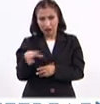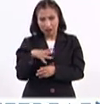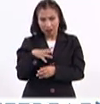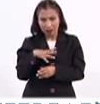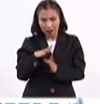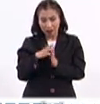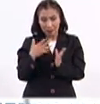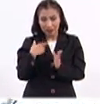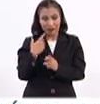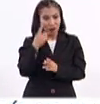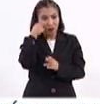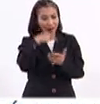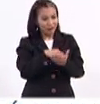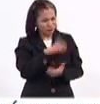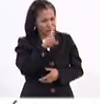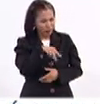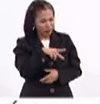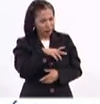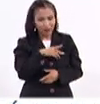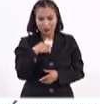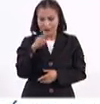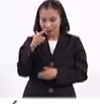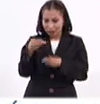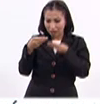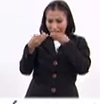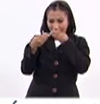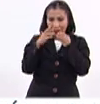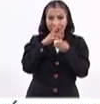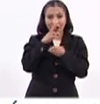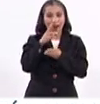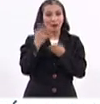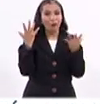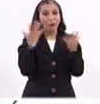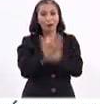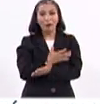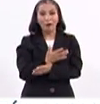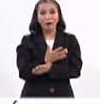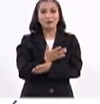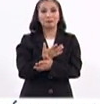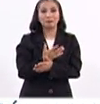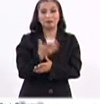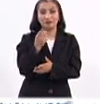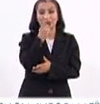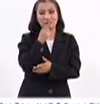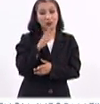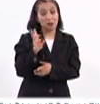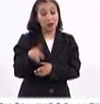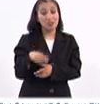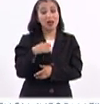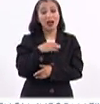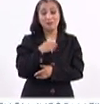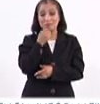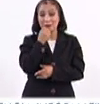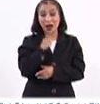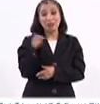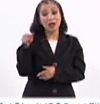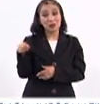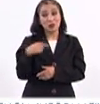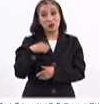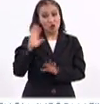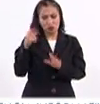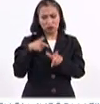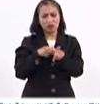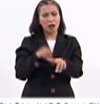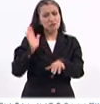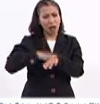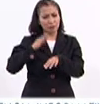o sea, no me creían, Sí, claro, y ya claro. cuando lo ven, el material y los resultados, es cuando pues me dicen, oye, pues qué padre, no, me dicen, no te